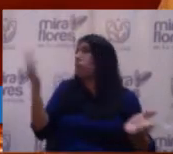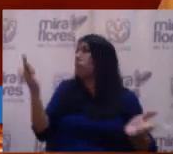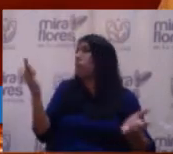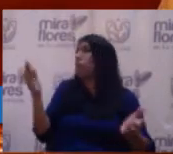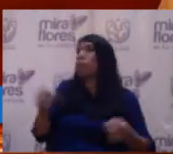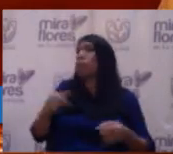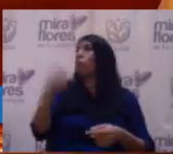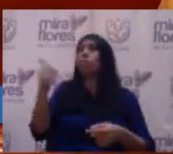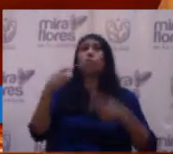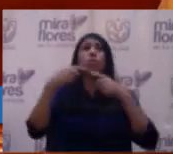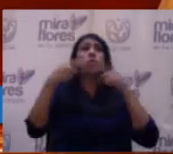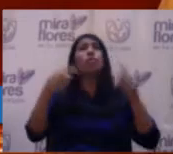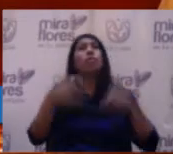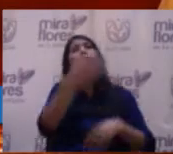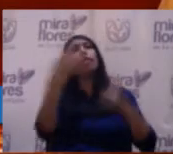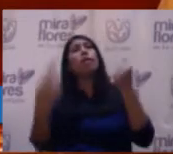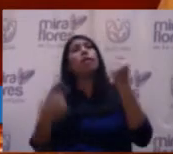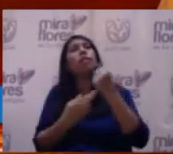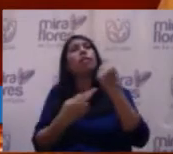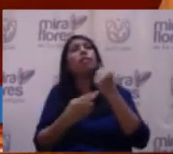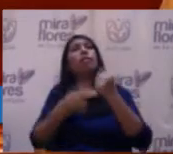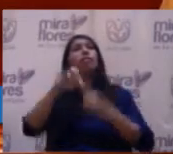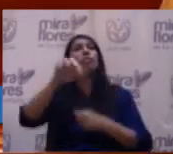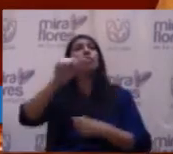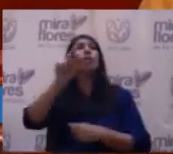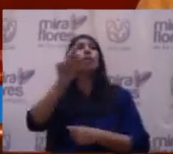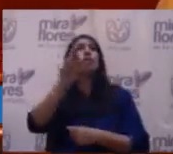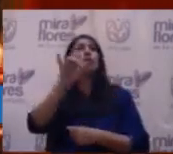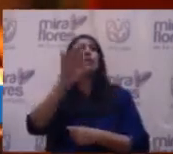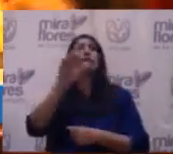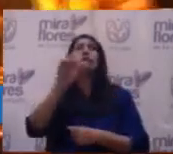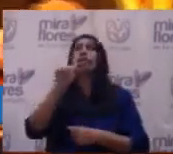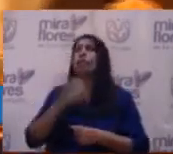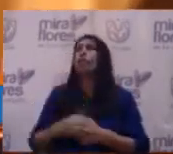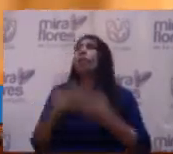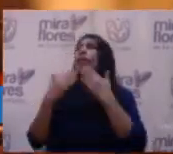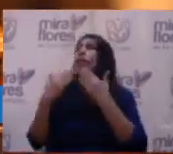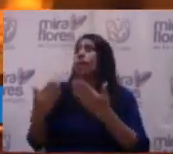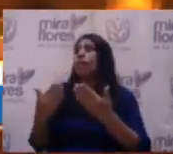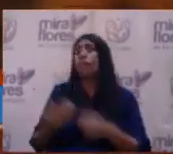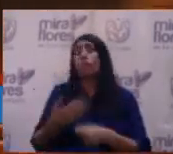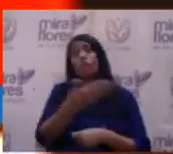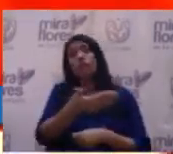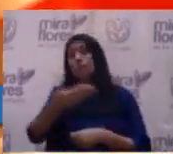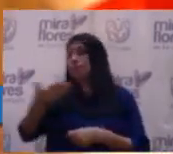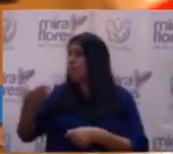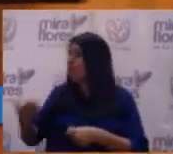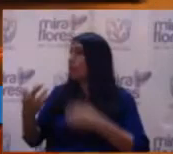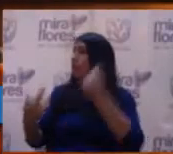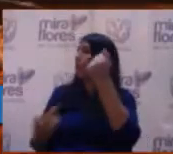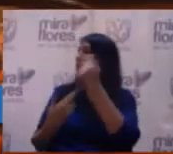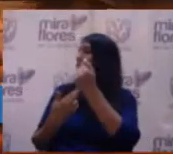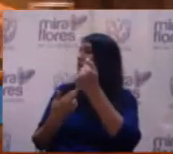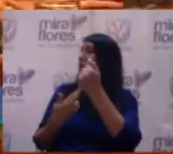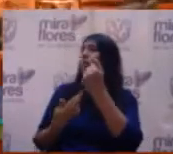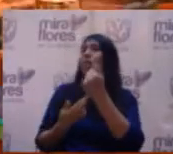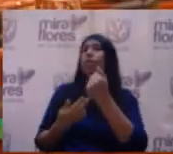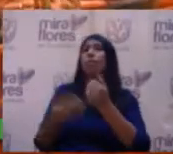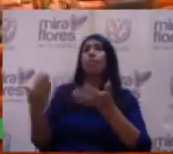informe. Regidora Patricia del Río de Olavide. Gracias, señor alcalde. Primero, bueno, darle la bienvenida a esta nueva regidora, Valia